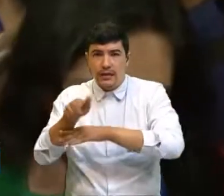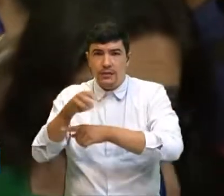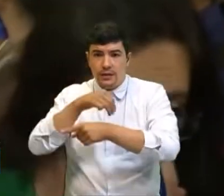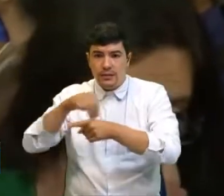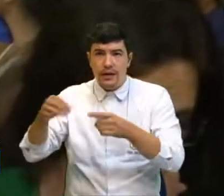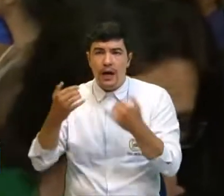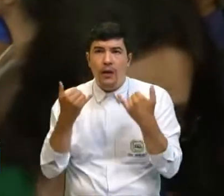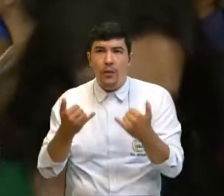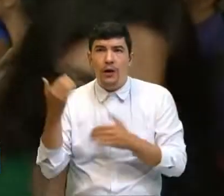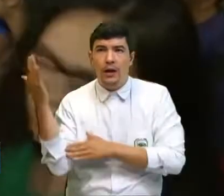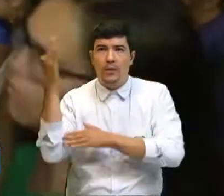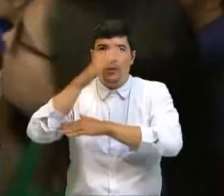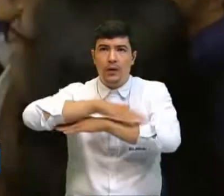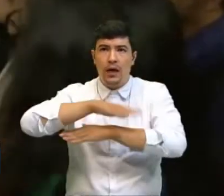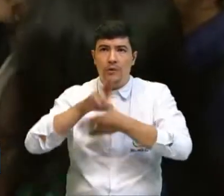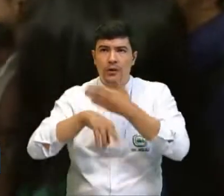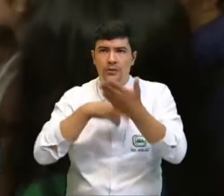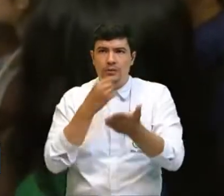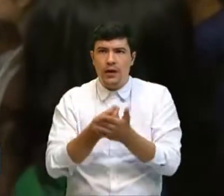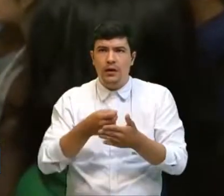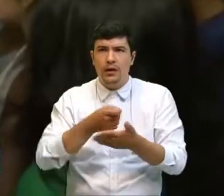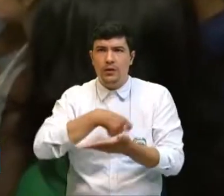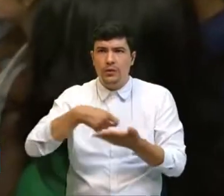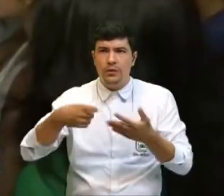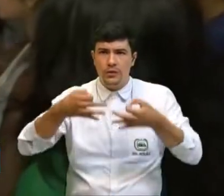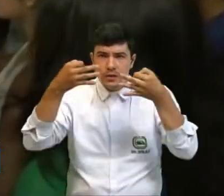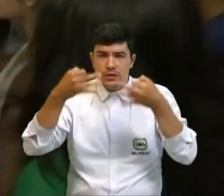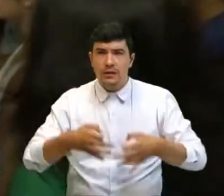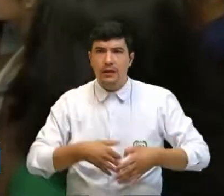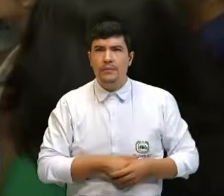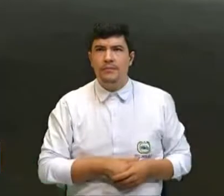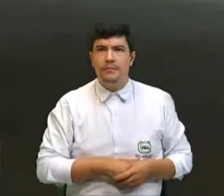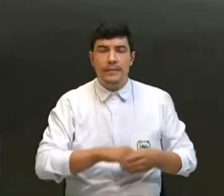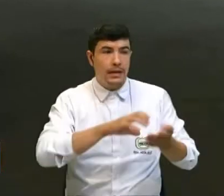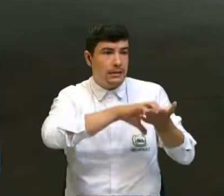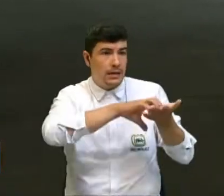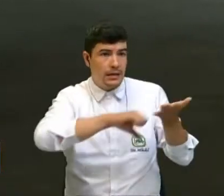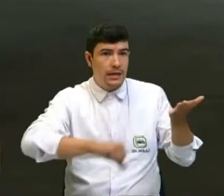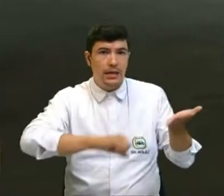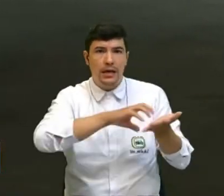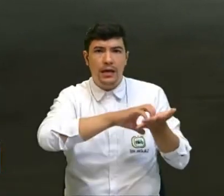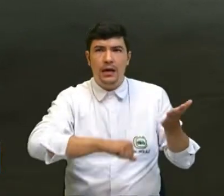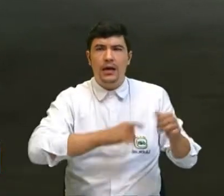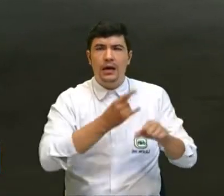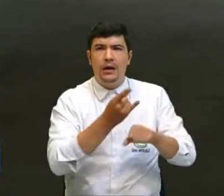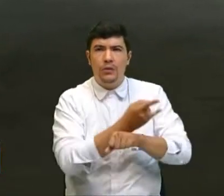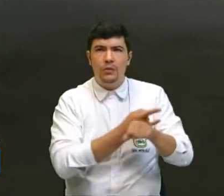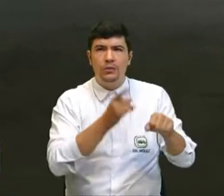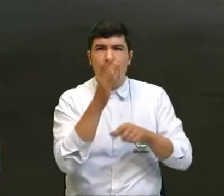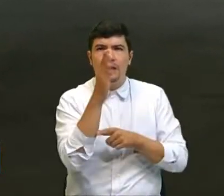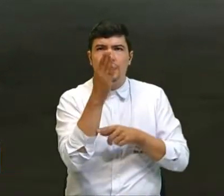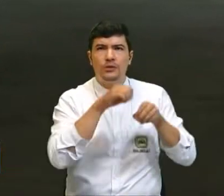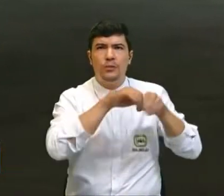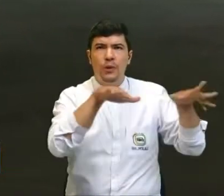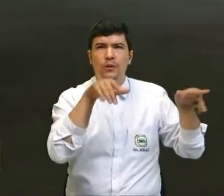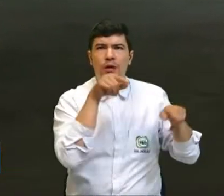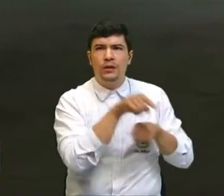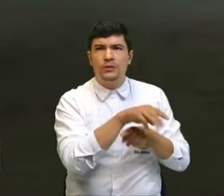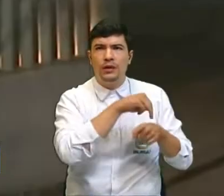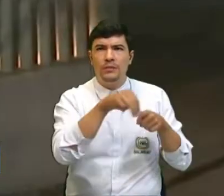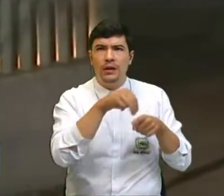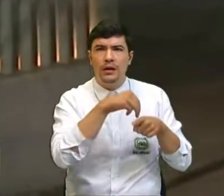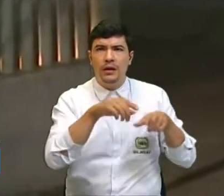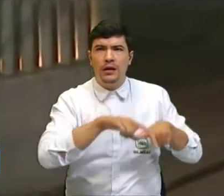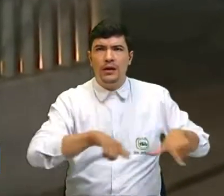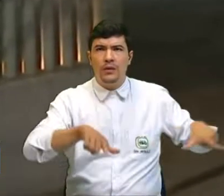esta jornada dejó varias conclusiones que se quite el cobro del uso de baños públicos por parte de metrolínea en las